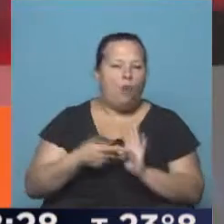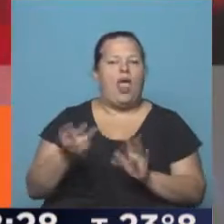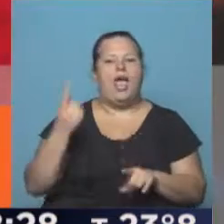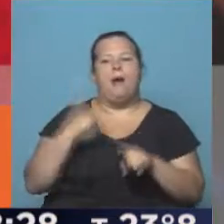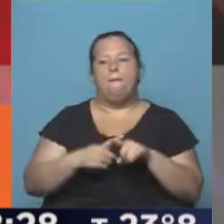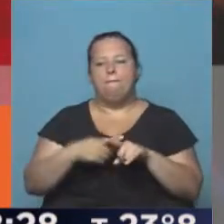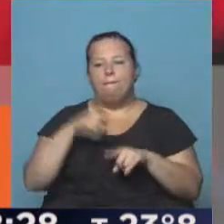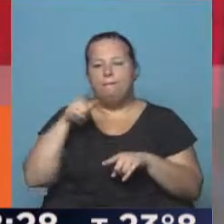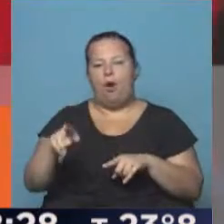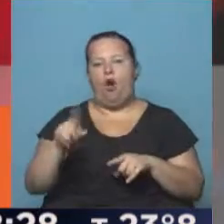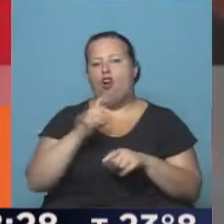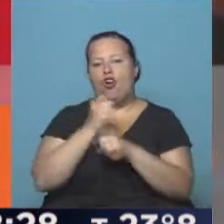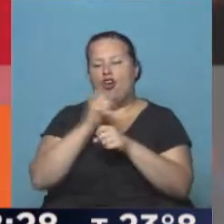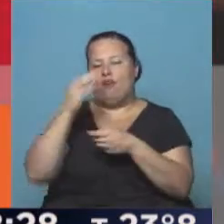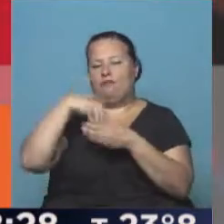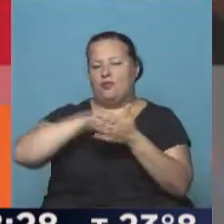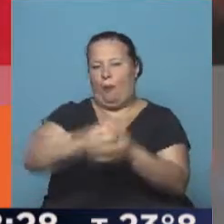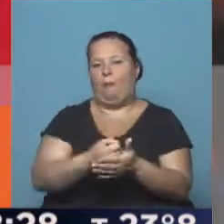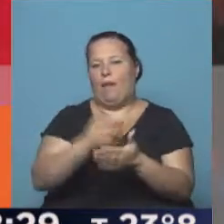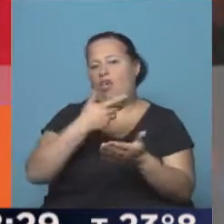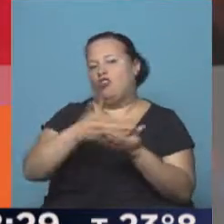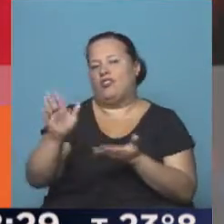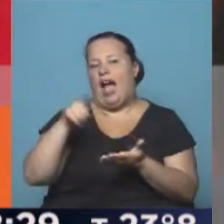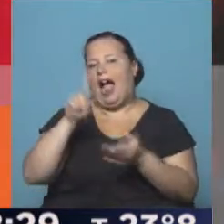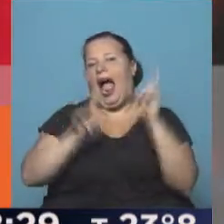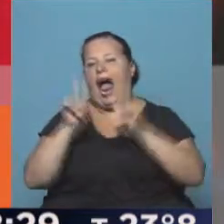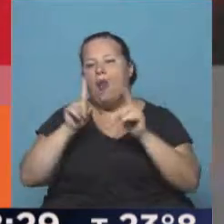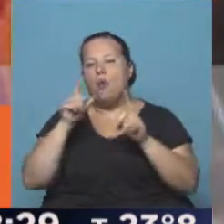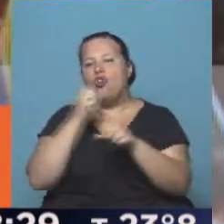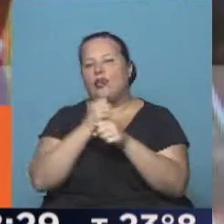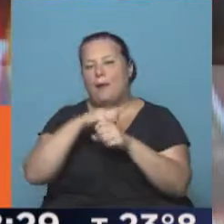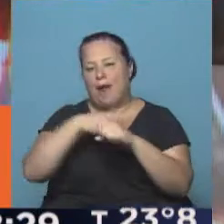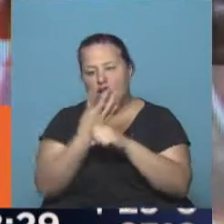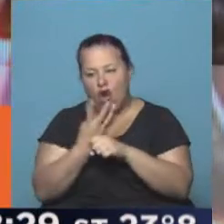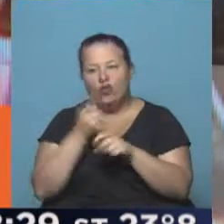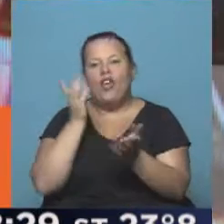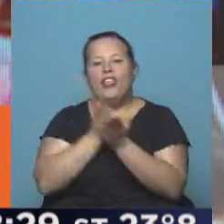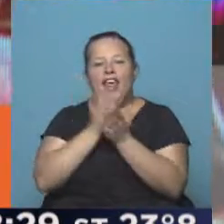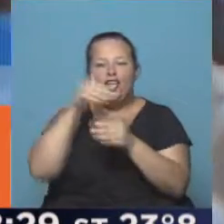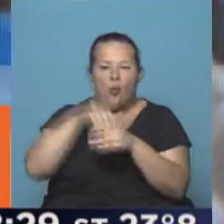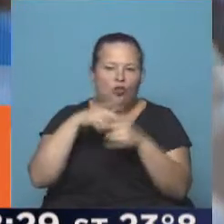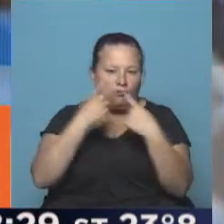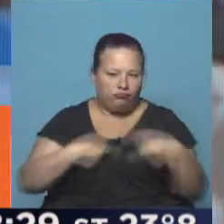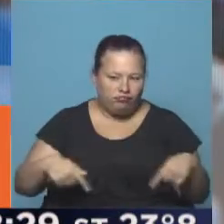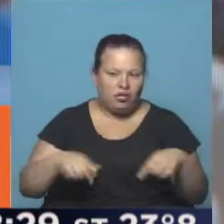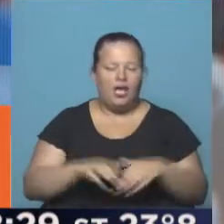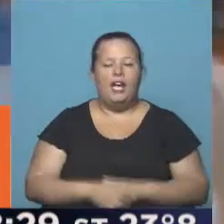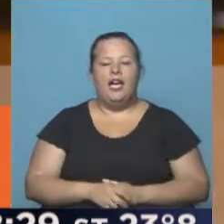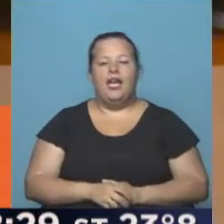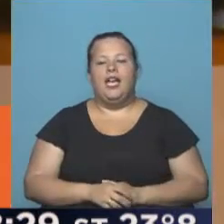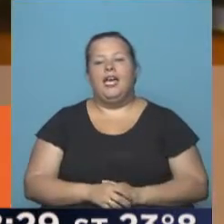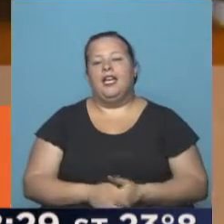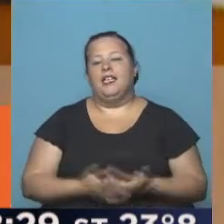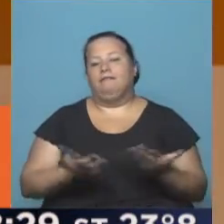por su cese de algunas de las funciones del Mercosur, como el derecho a voto y demás. Claro.